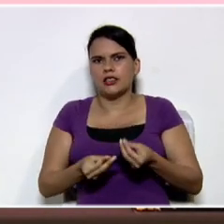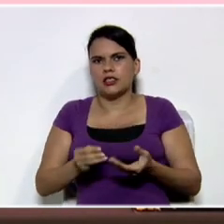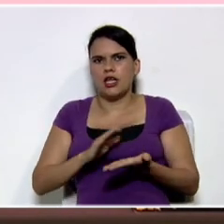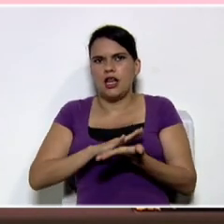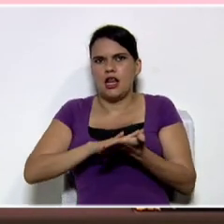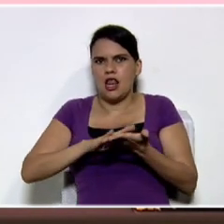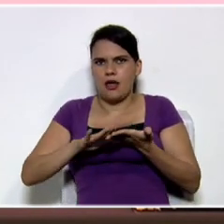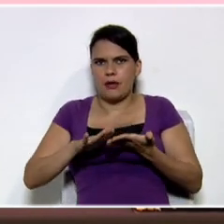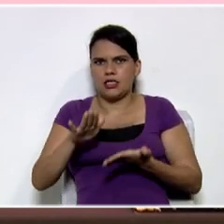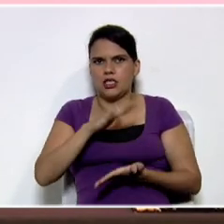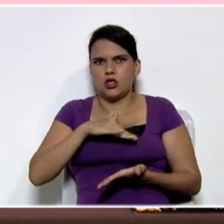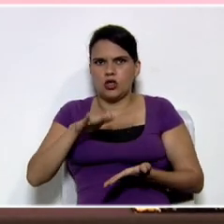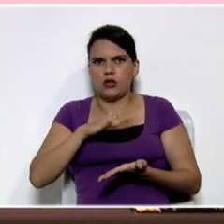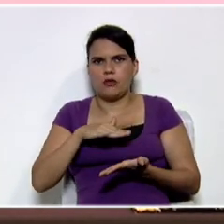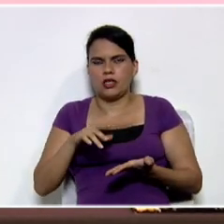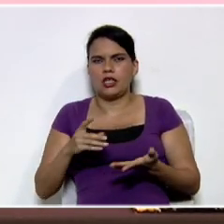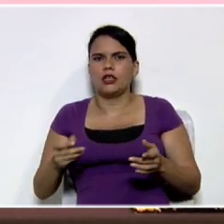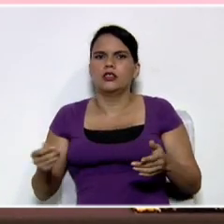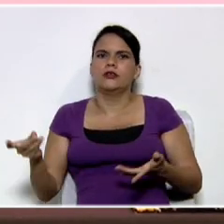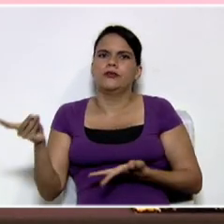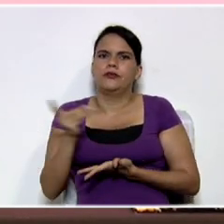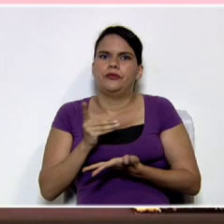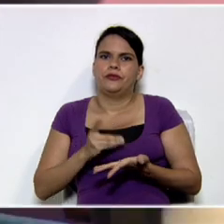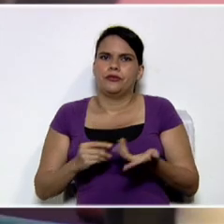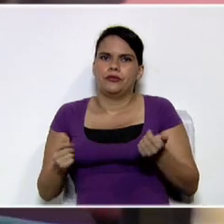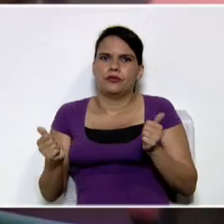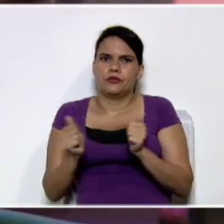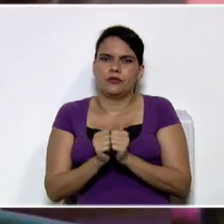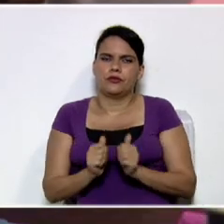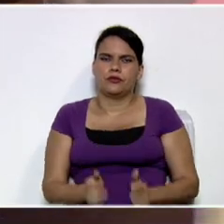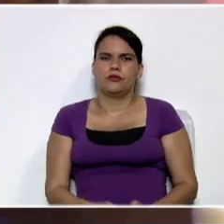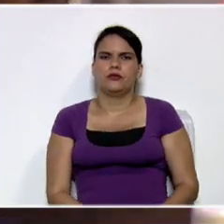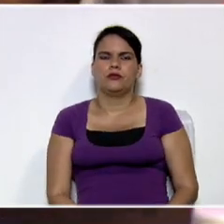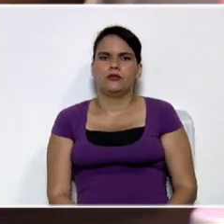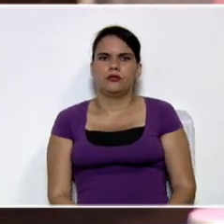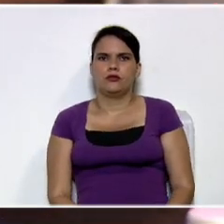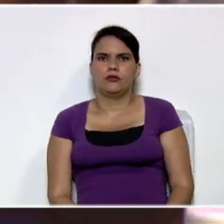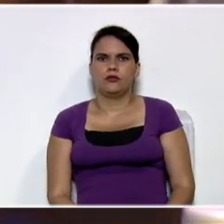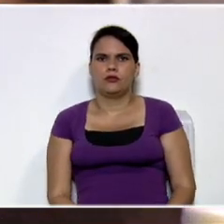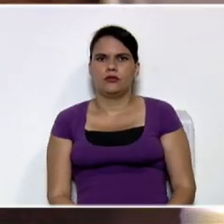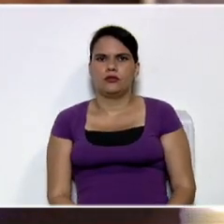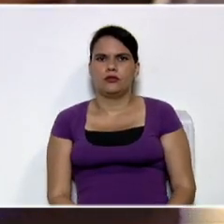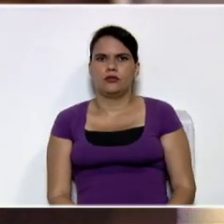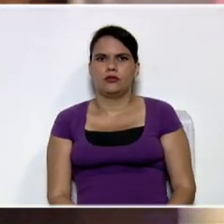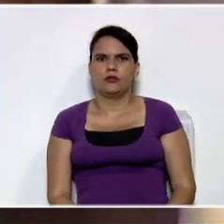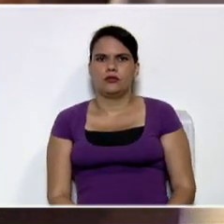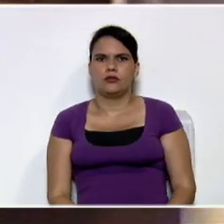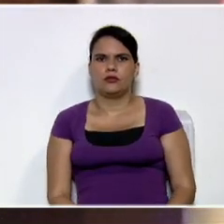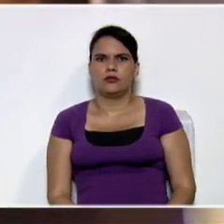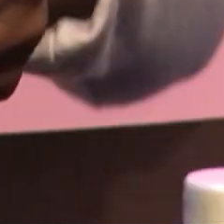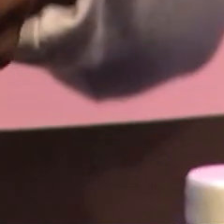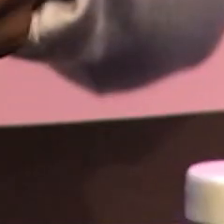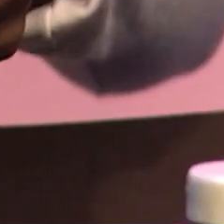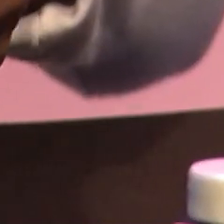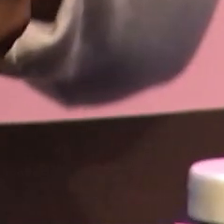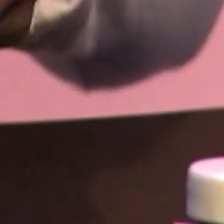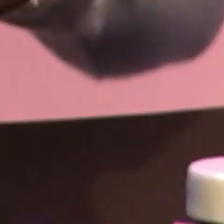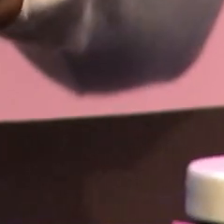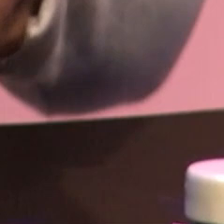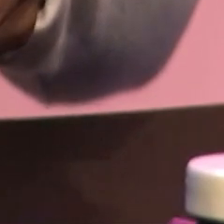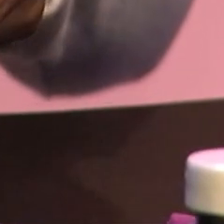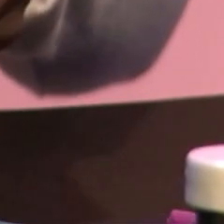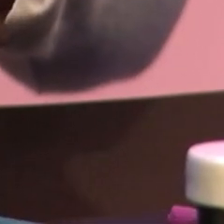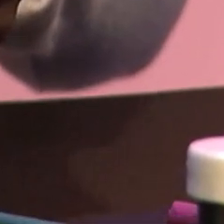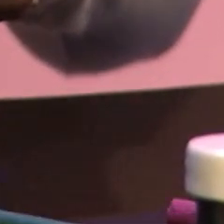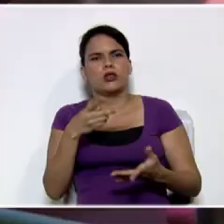base donde va a estar el petroglifo dibujado. Para resaltar ese petroglifo podemos